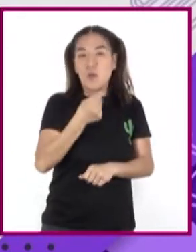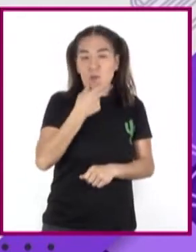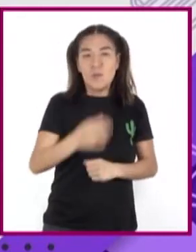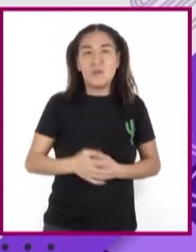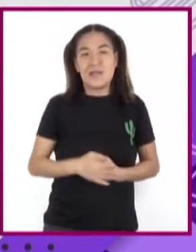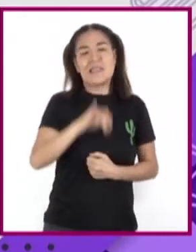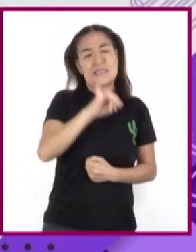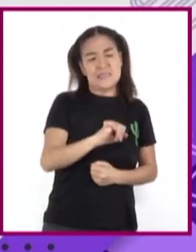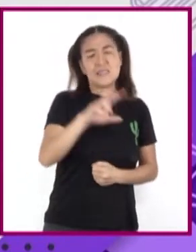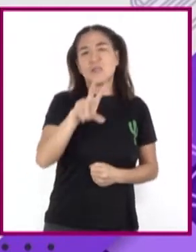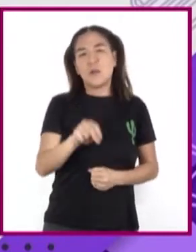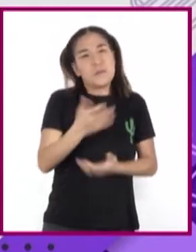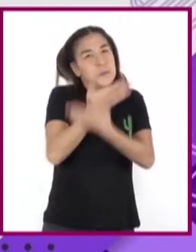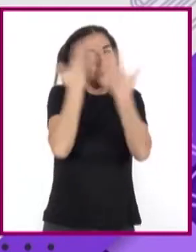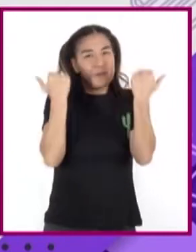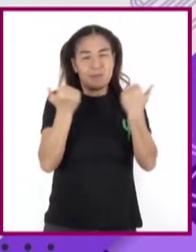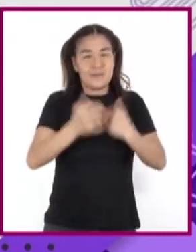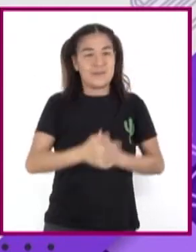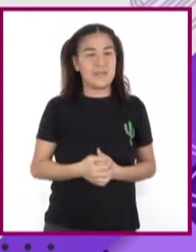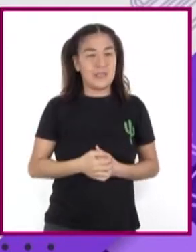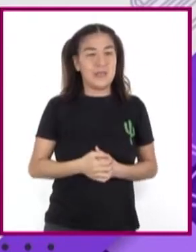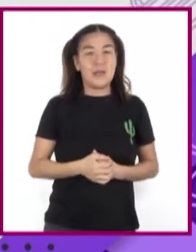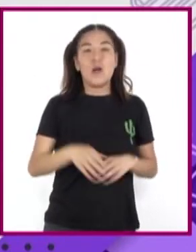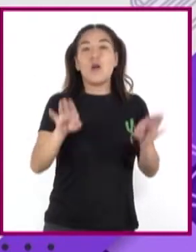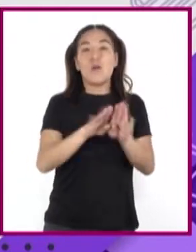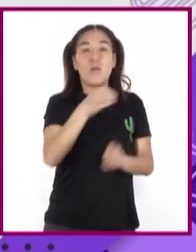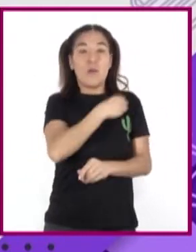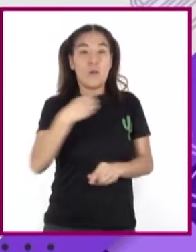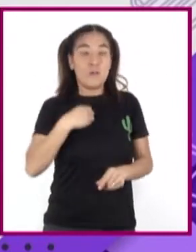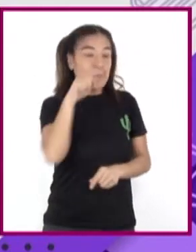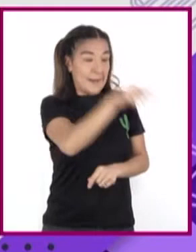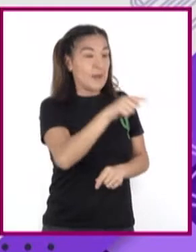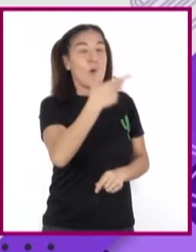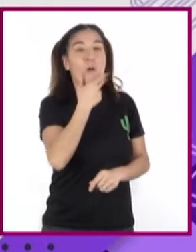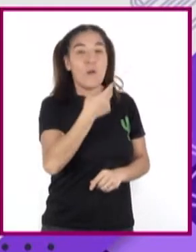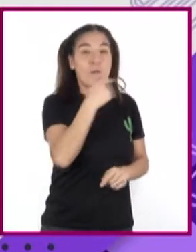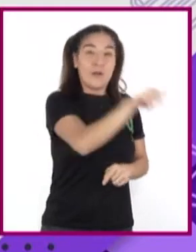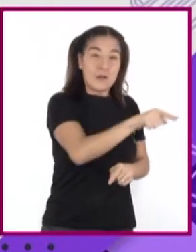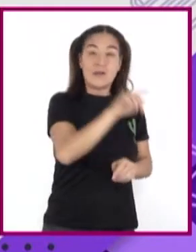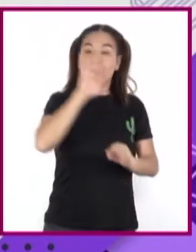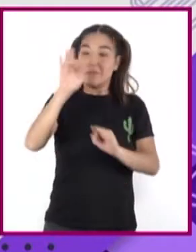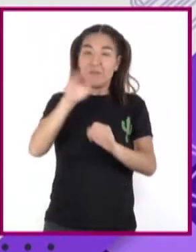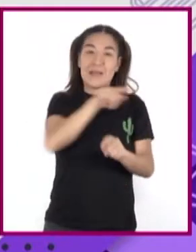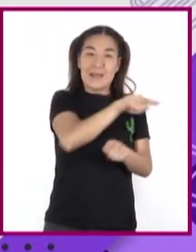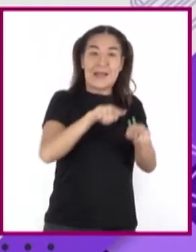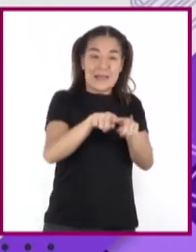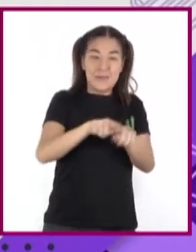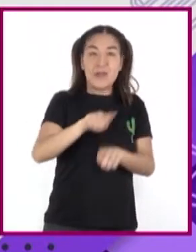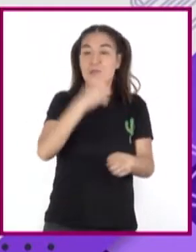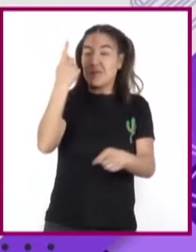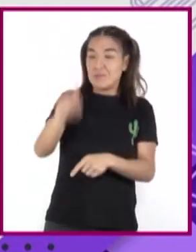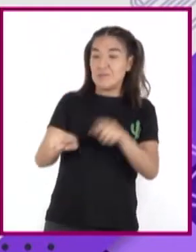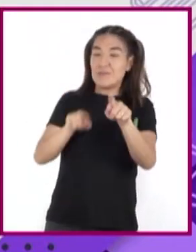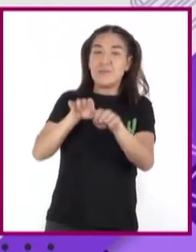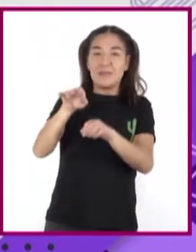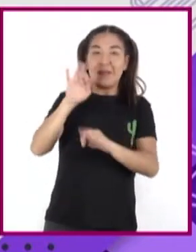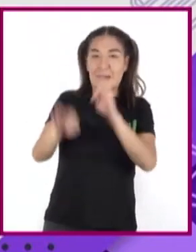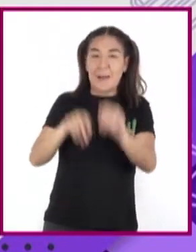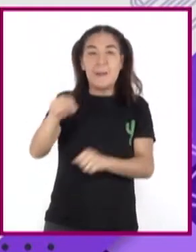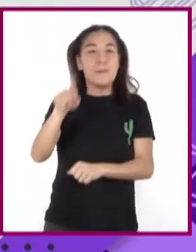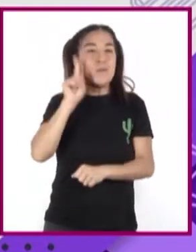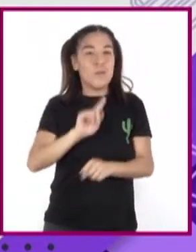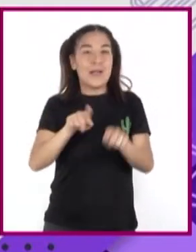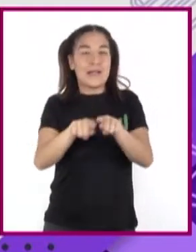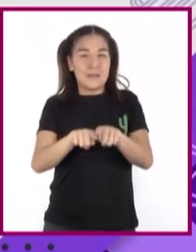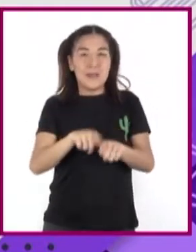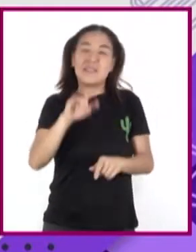sabe. ¿Obligar a que los hombres atiendan a sus hermanas? Sí, no, no sabe. ¿Que las